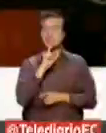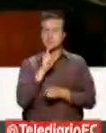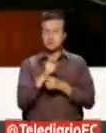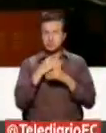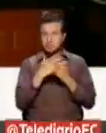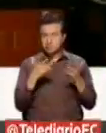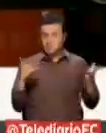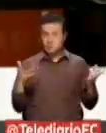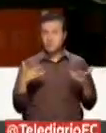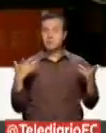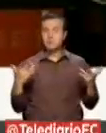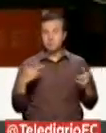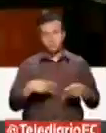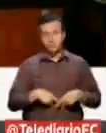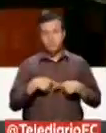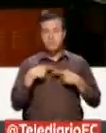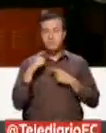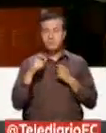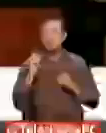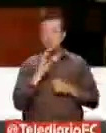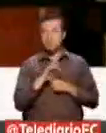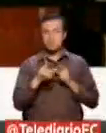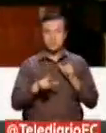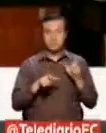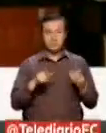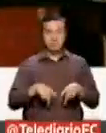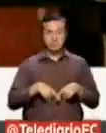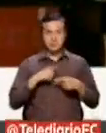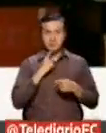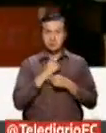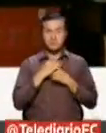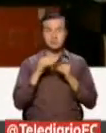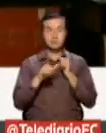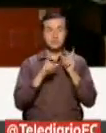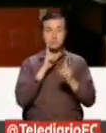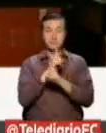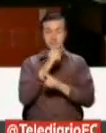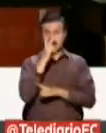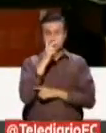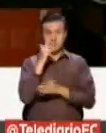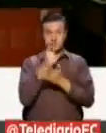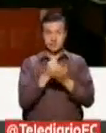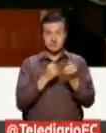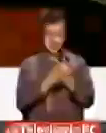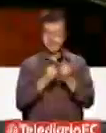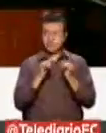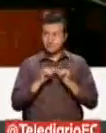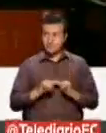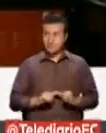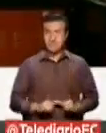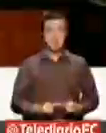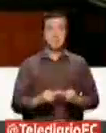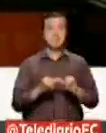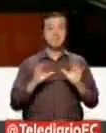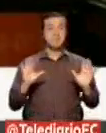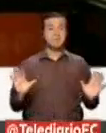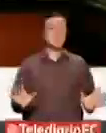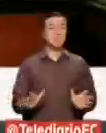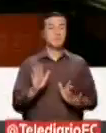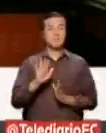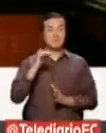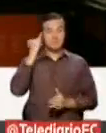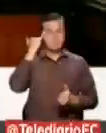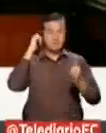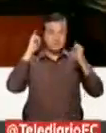que cambia la vida de estas personas con discapacidad visual, quienes se verán apoyados a través de su